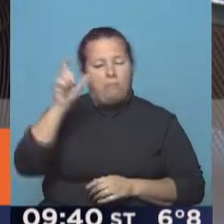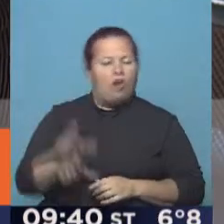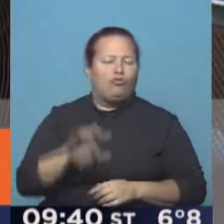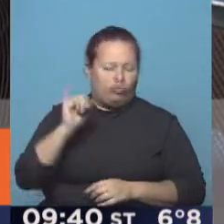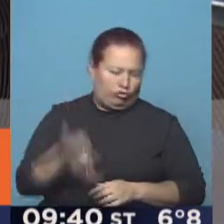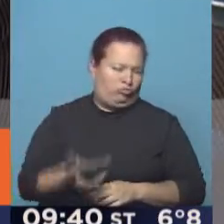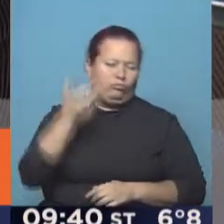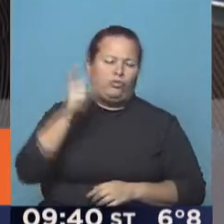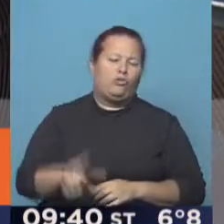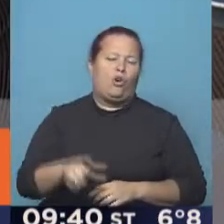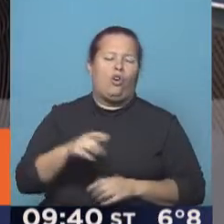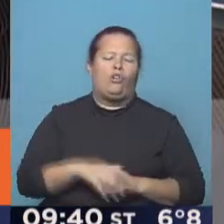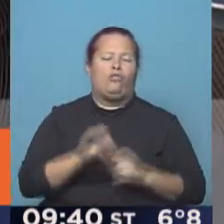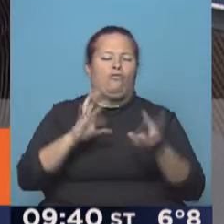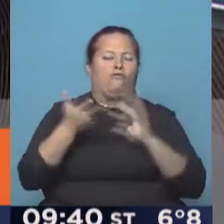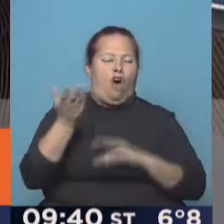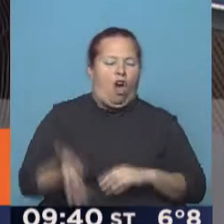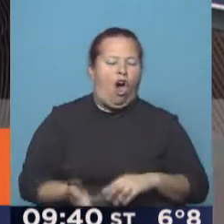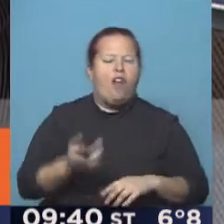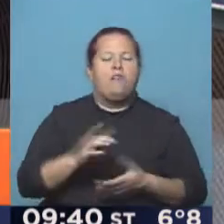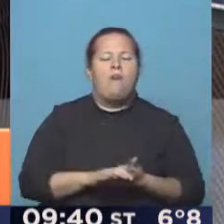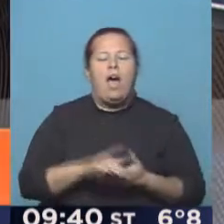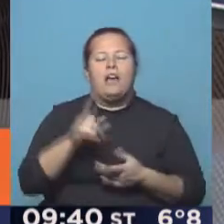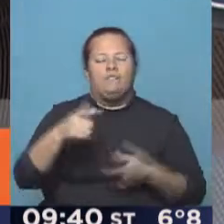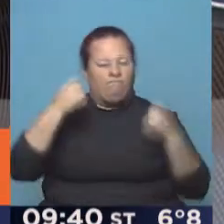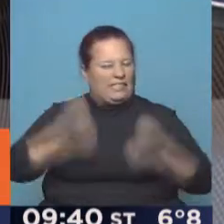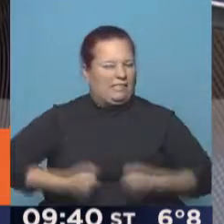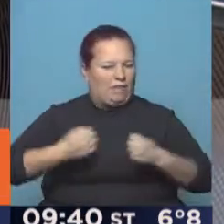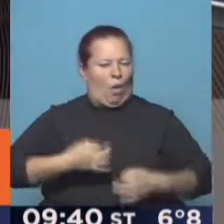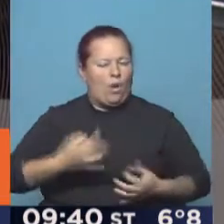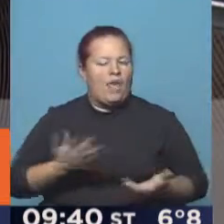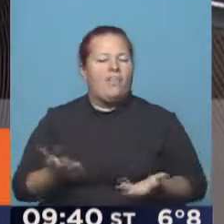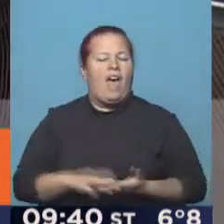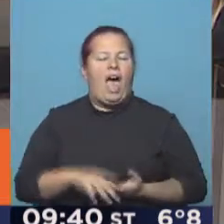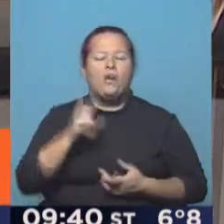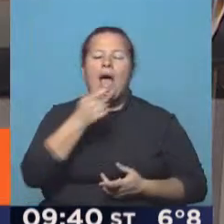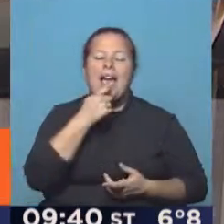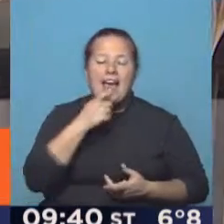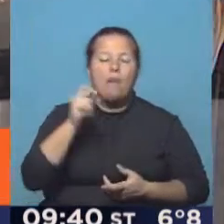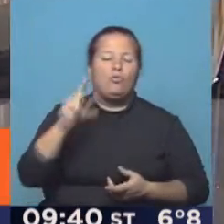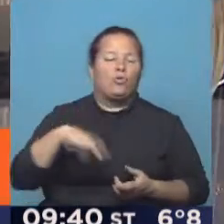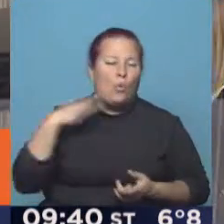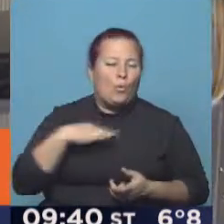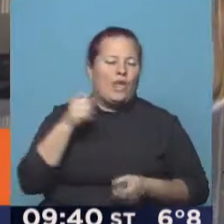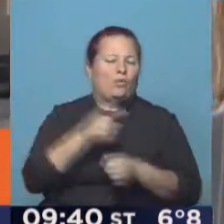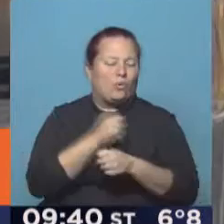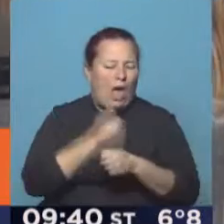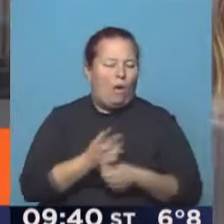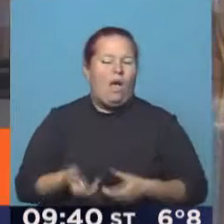bueno, sujeto su estoicidad, sus convicciones, su ejemplo, su vida, su